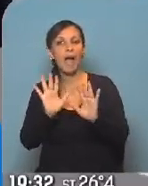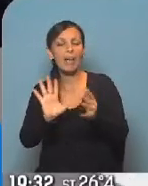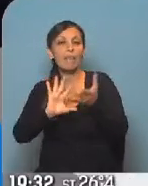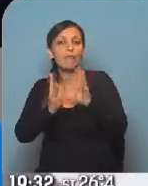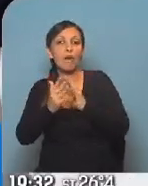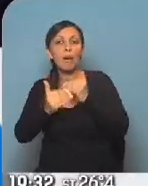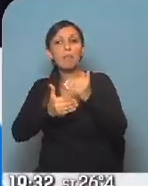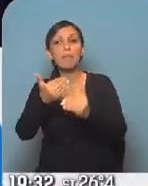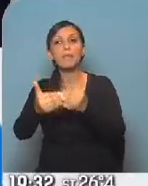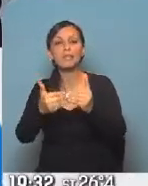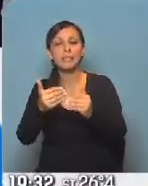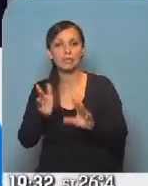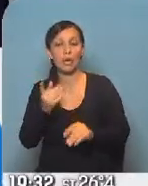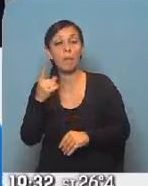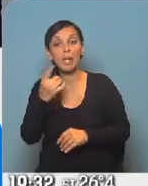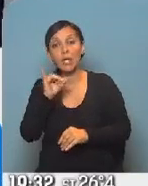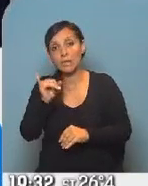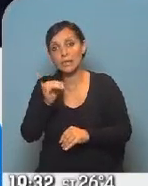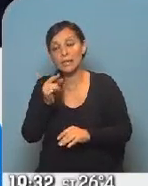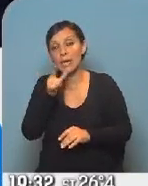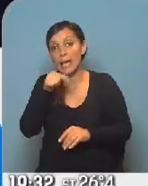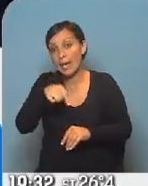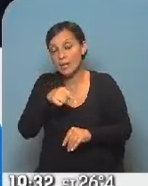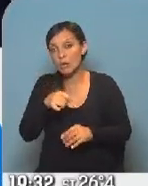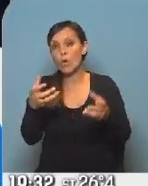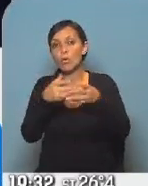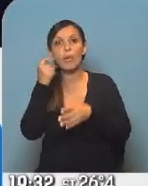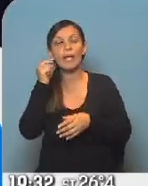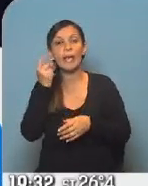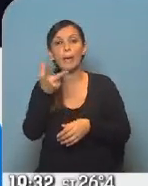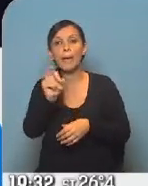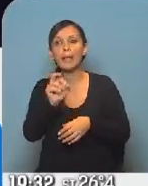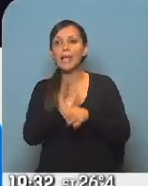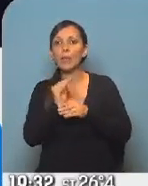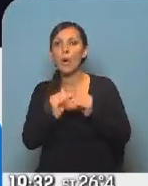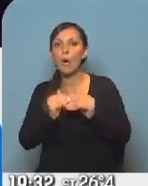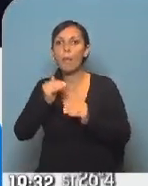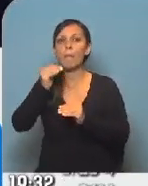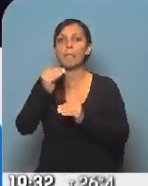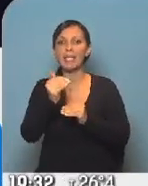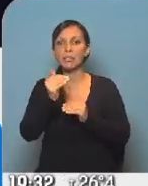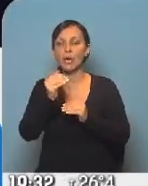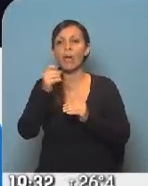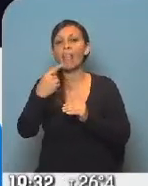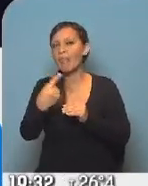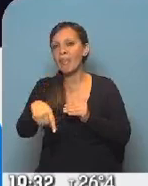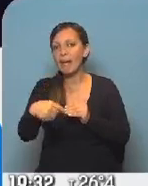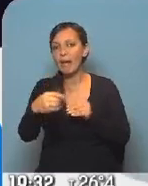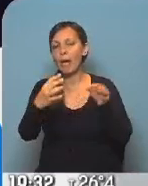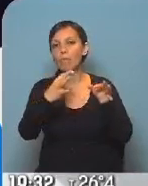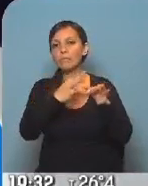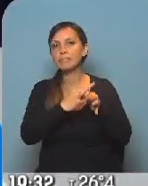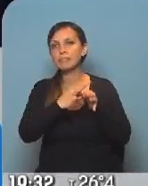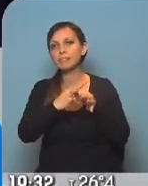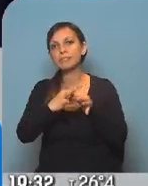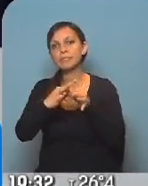del mundo. Lo que es cierto es que me parece que esto es un jalón, un escalón, un eslabón dentro de una cadena muy importante que viene tomando el